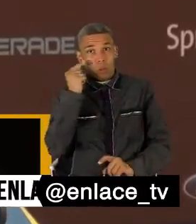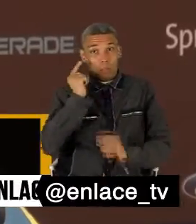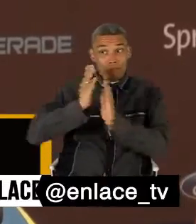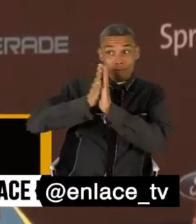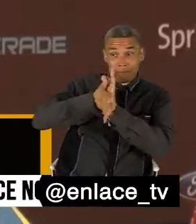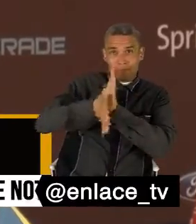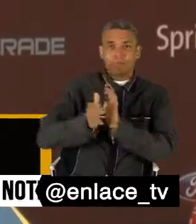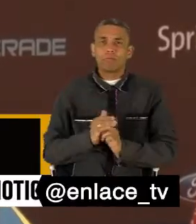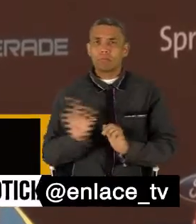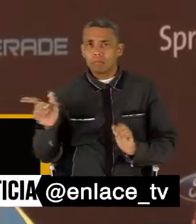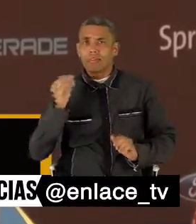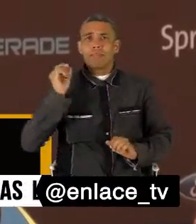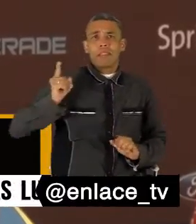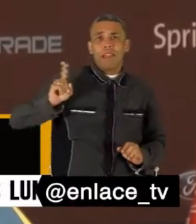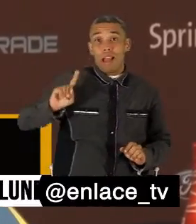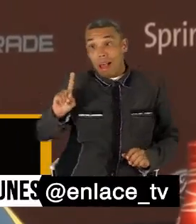evolucionando,